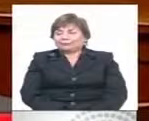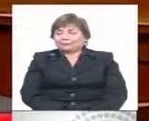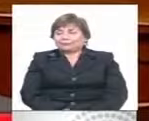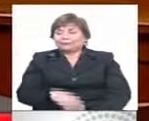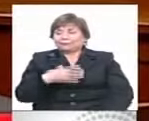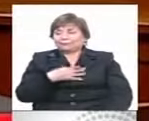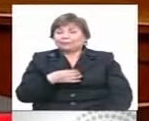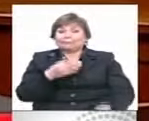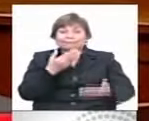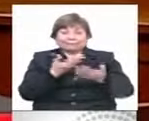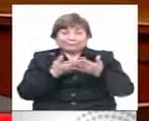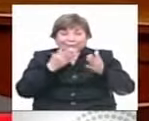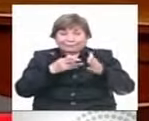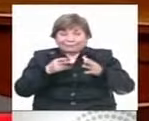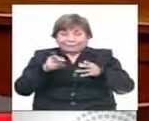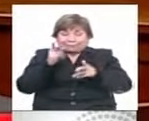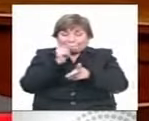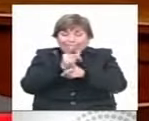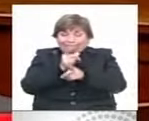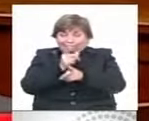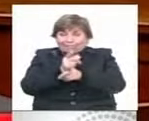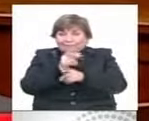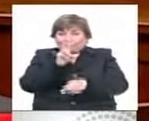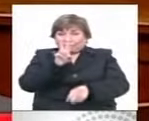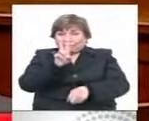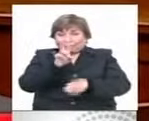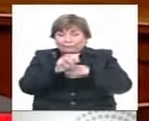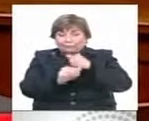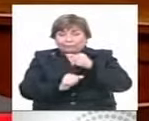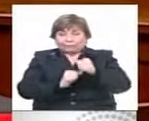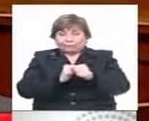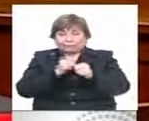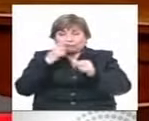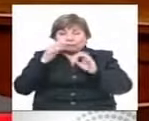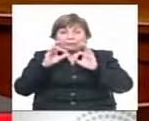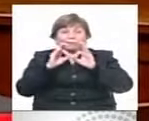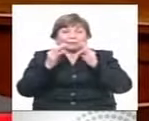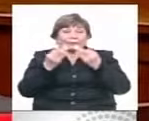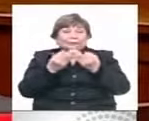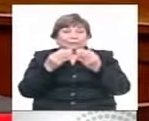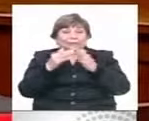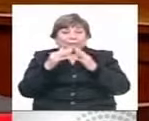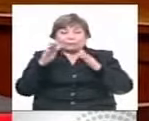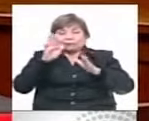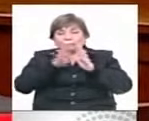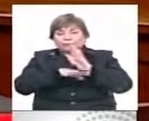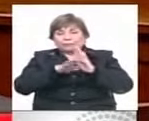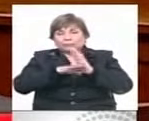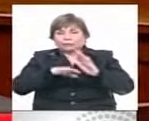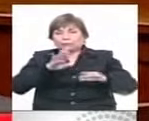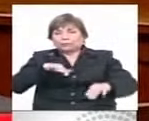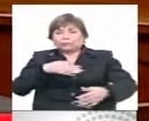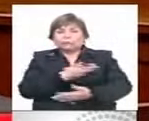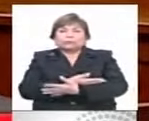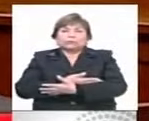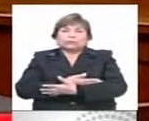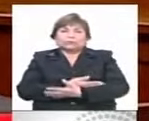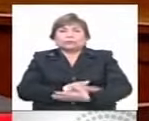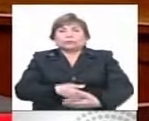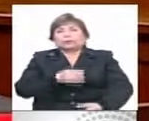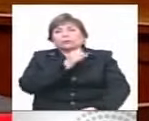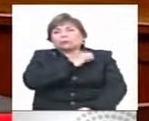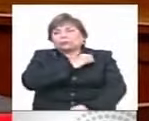ello, aplicará una permanencia a 2 años a hogares con hijos, hijas menores de 1 año cursando educación